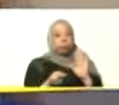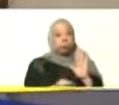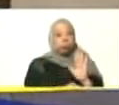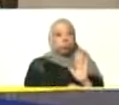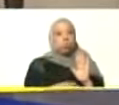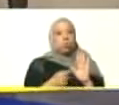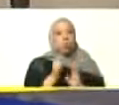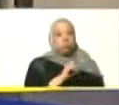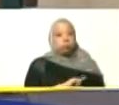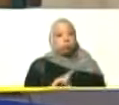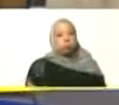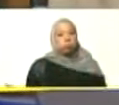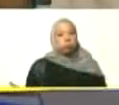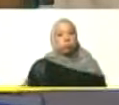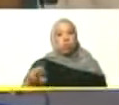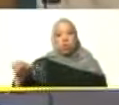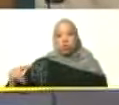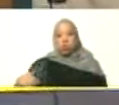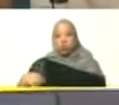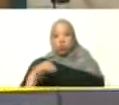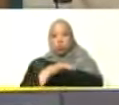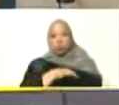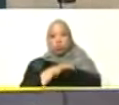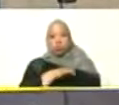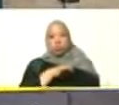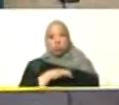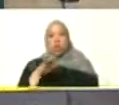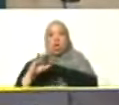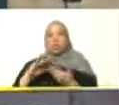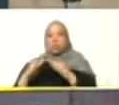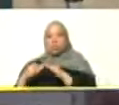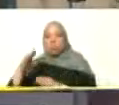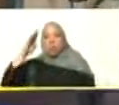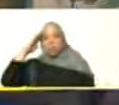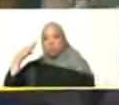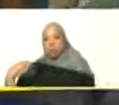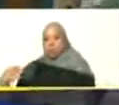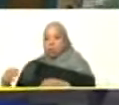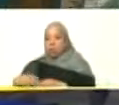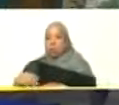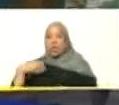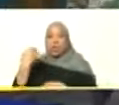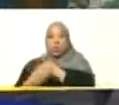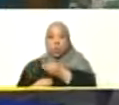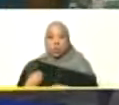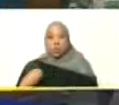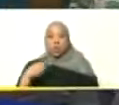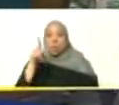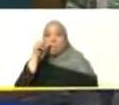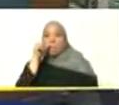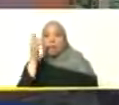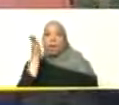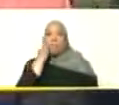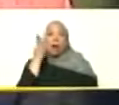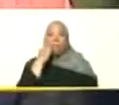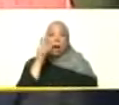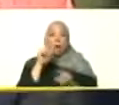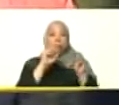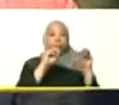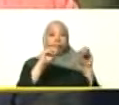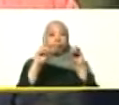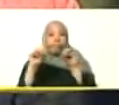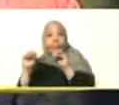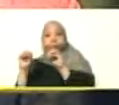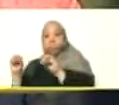las Brincomiles, inmediatamente nosotros pasamos a constituir en asamblea de padres y representantes y de todas las fuerzas vivas de